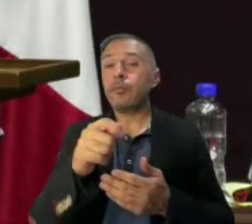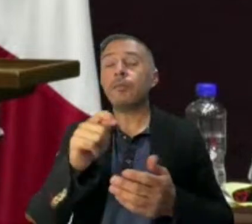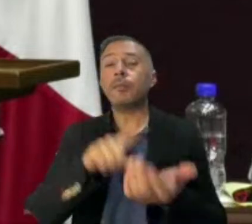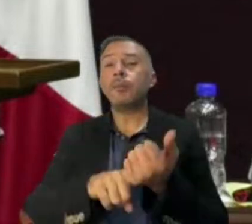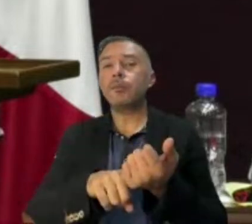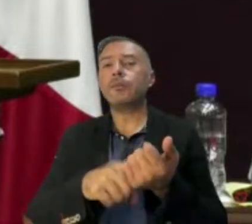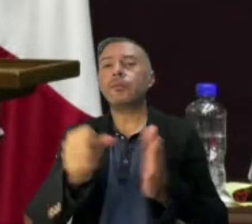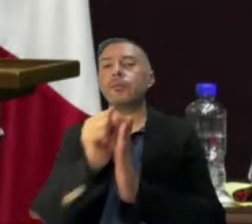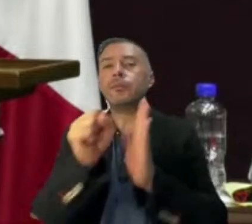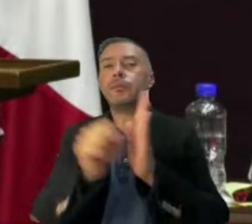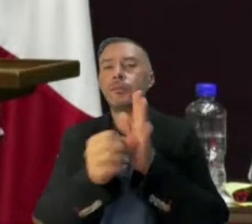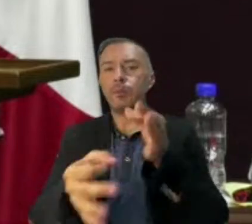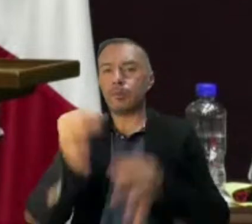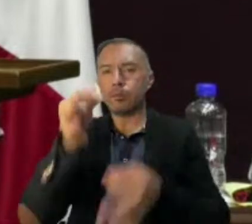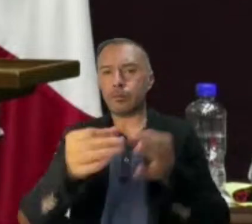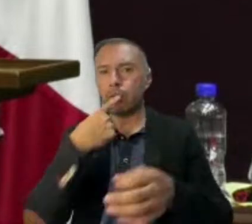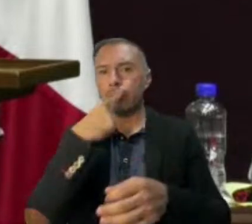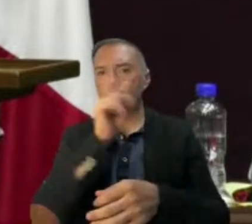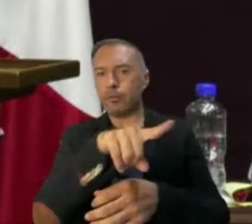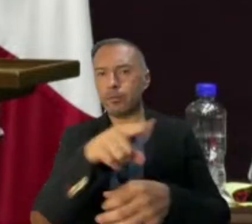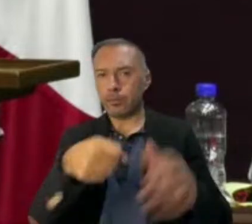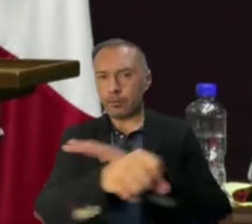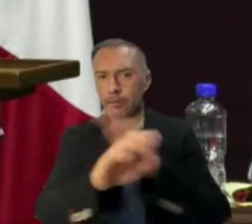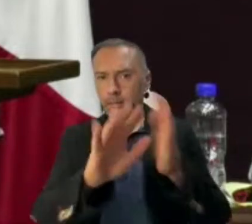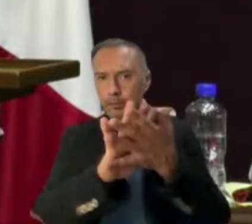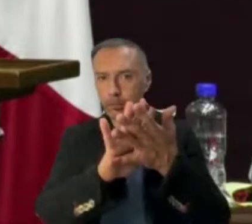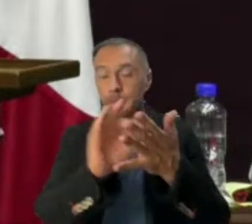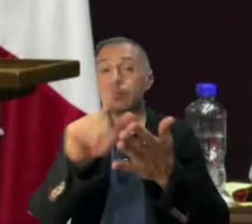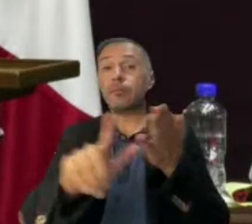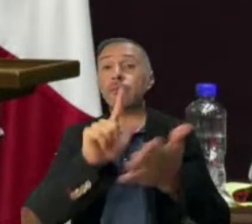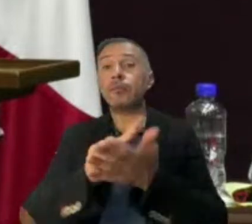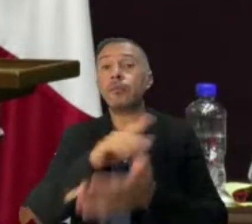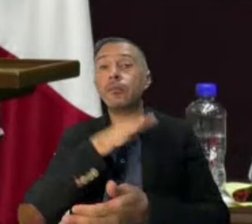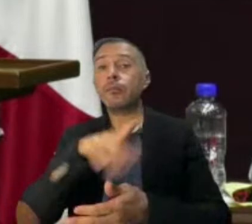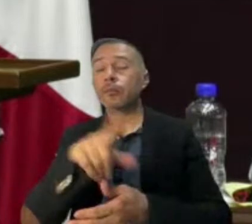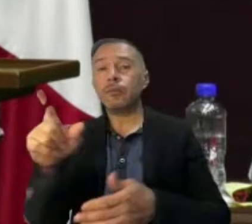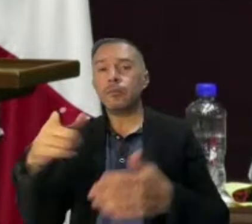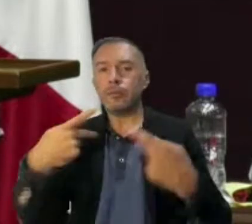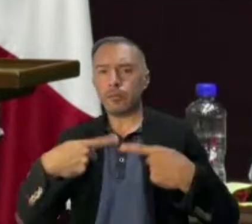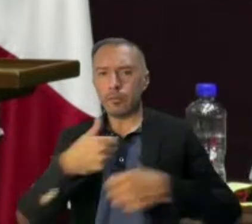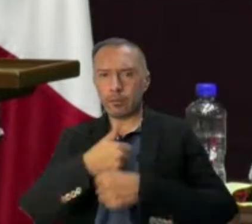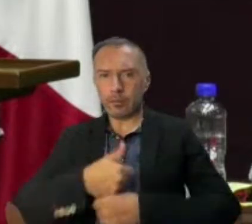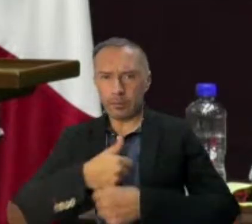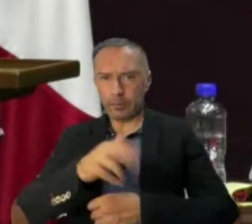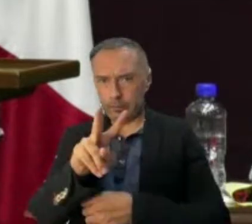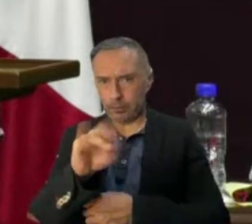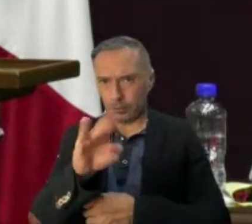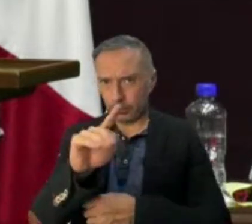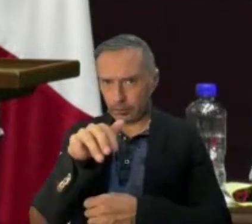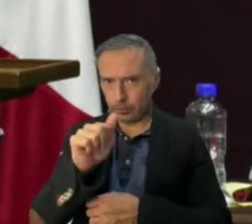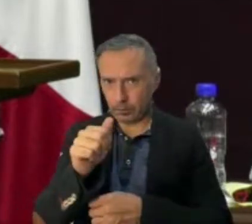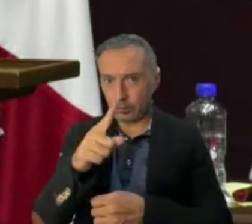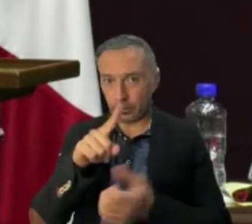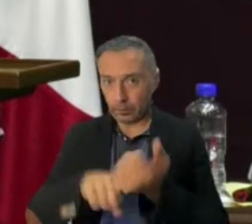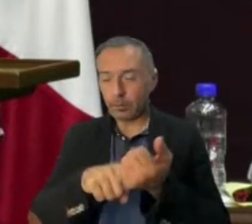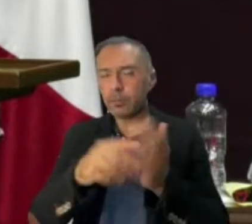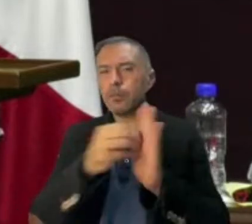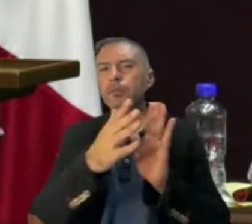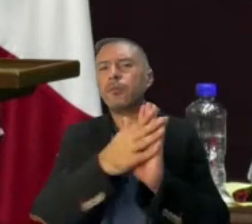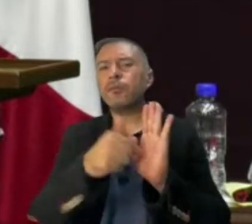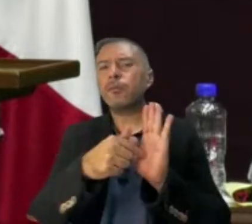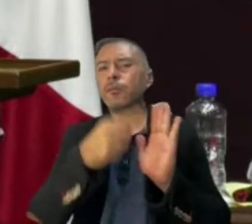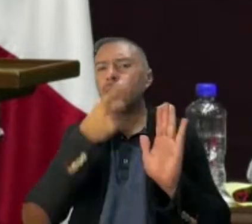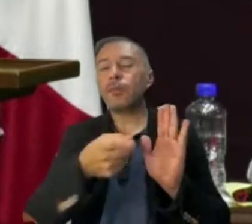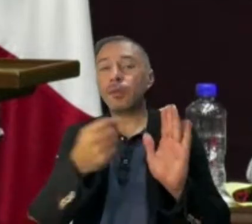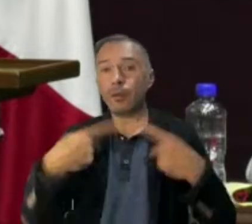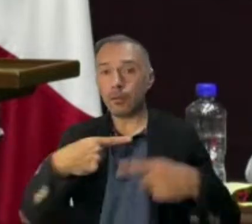La Ley General de Víctimas en el 2013 promulga la Ley General de Víctimas, la cual establece los derechos de las víctimas de delitos